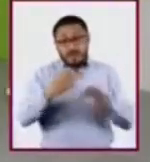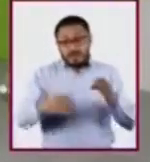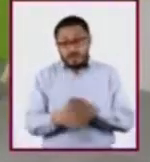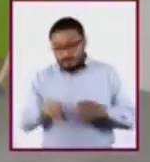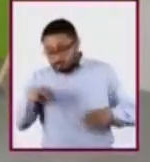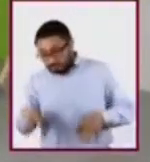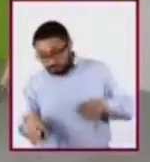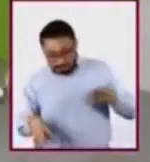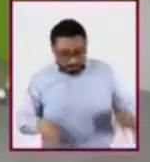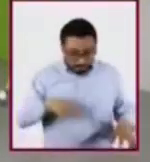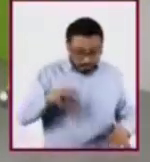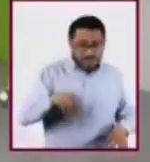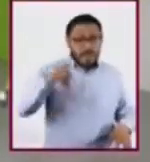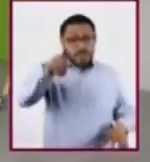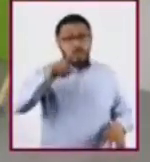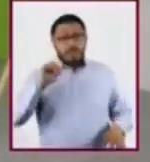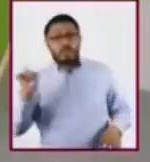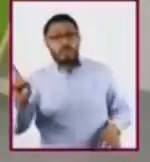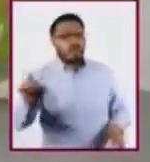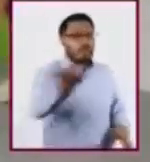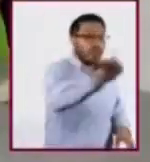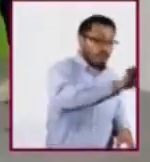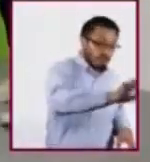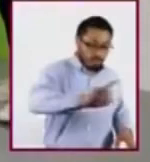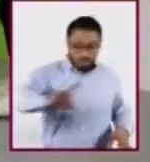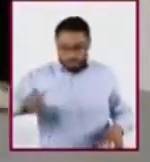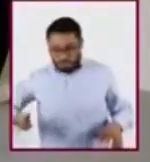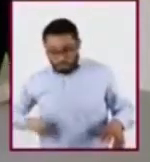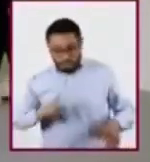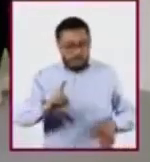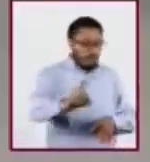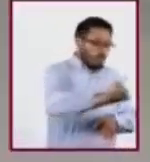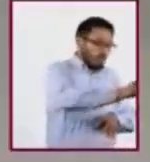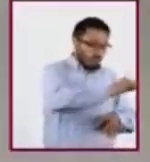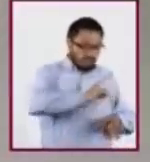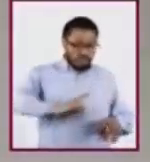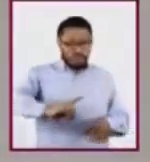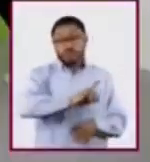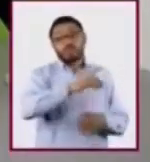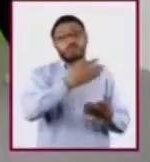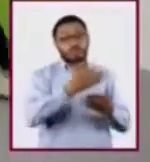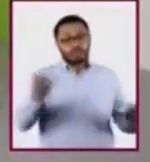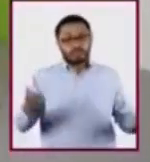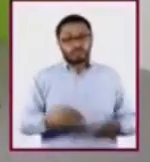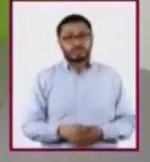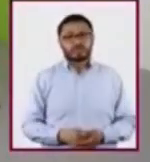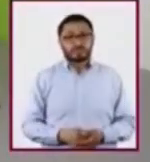y van a darle vuelta la pelota en cada objeto. ¿Para qué va?